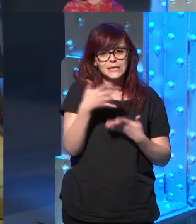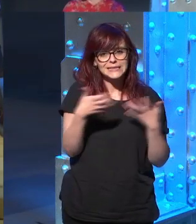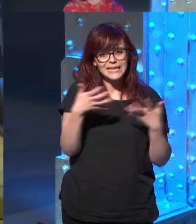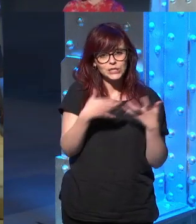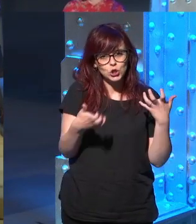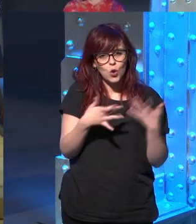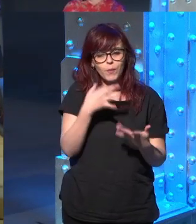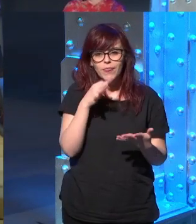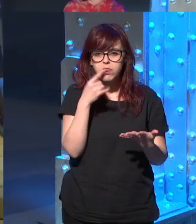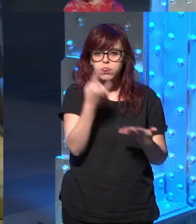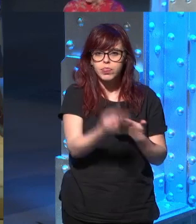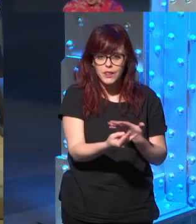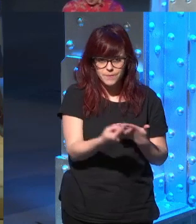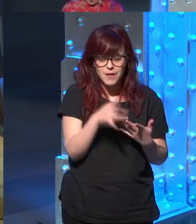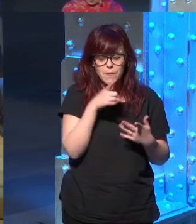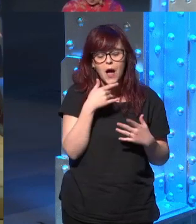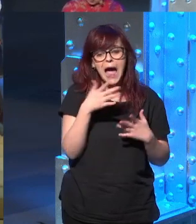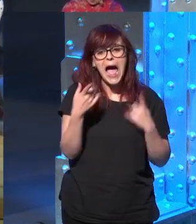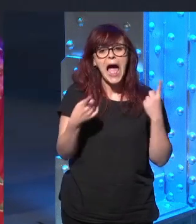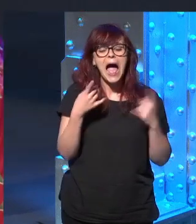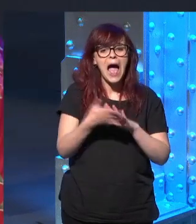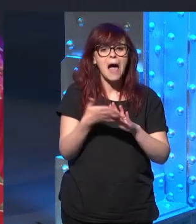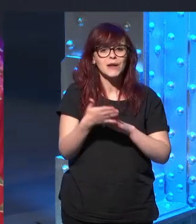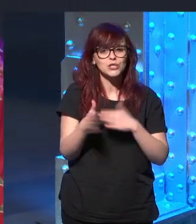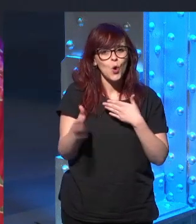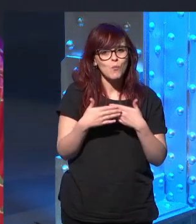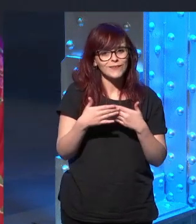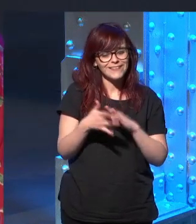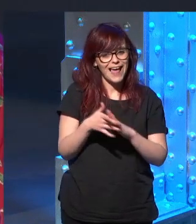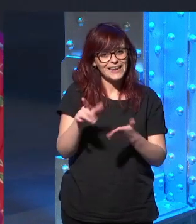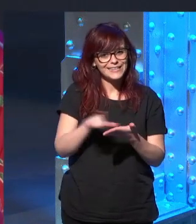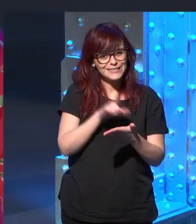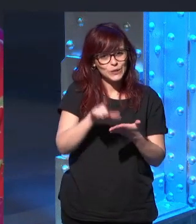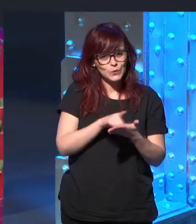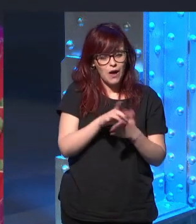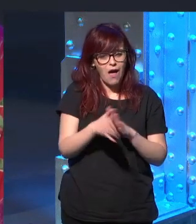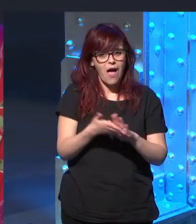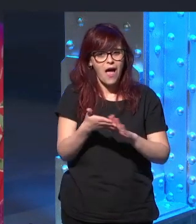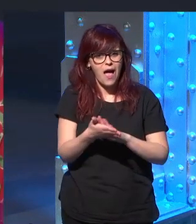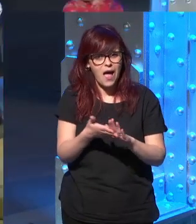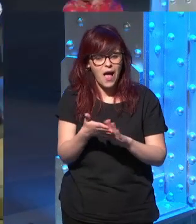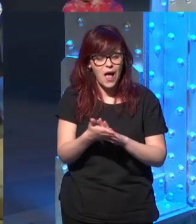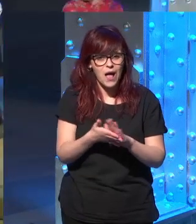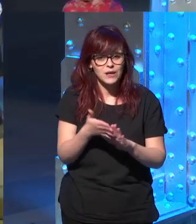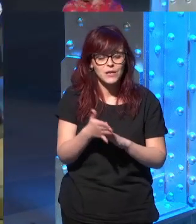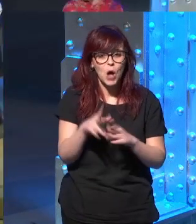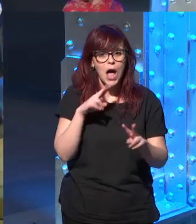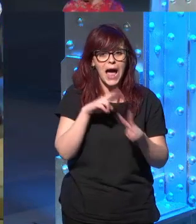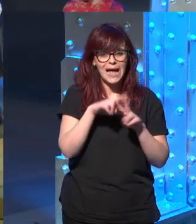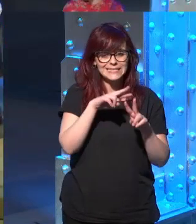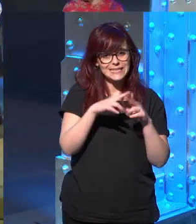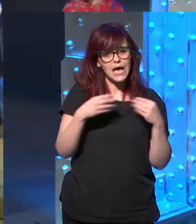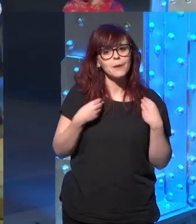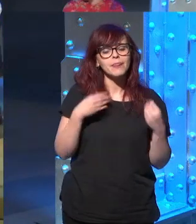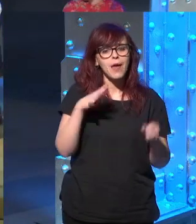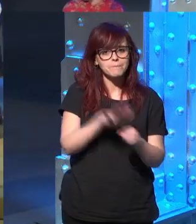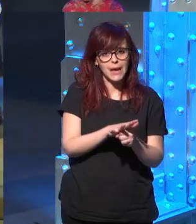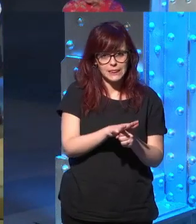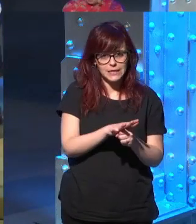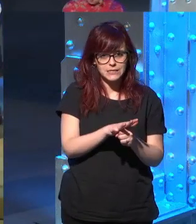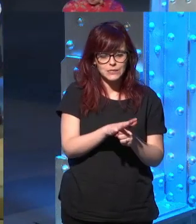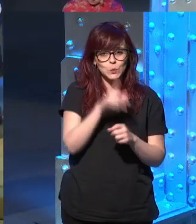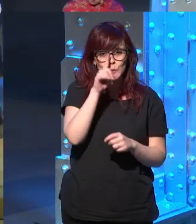puedan enganchar. Hablando de puertas a la literatura, seguimos con el hashtag Vida Martes en Twitter y la